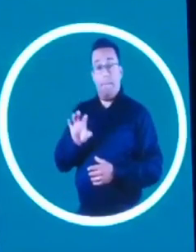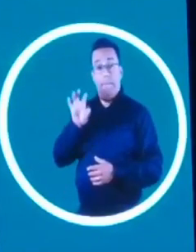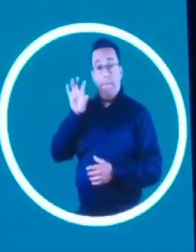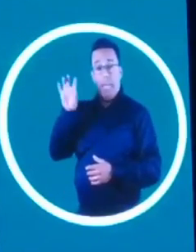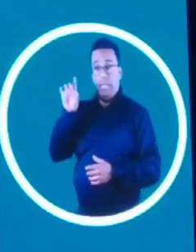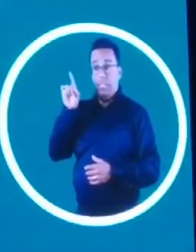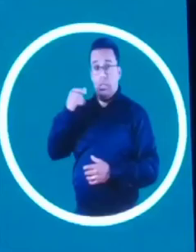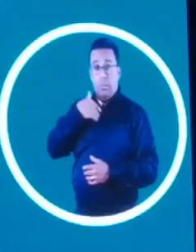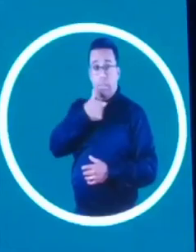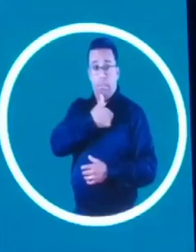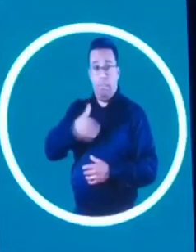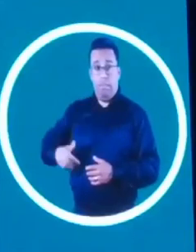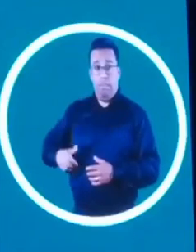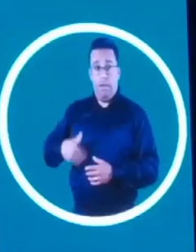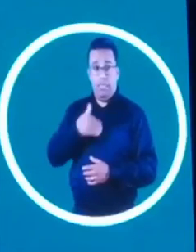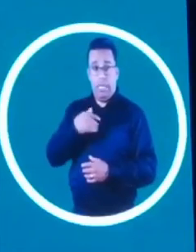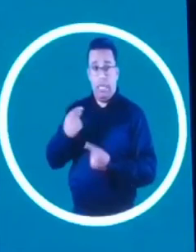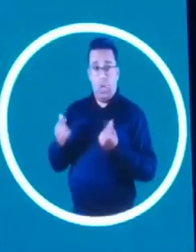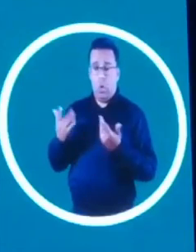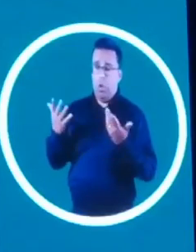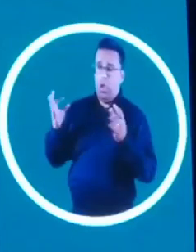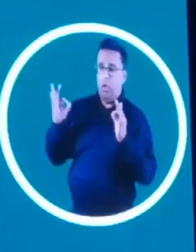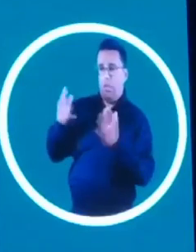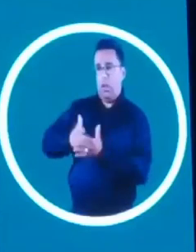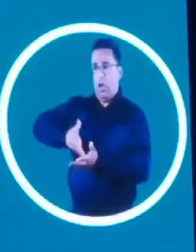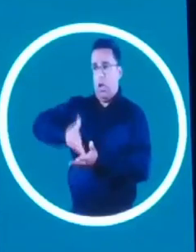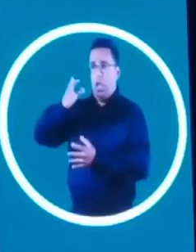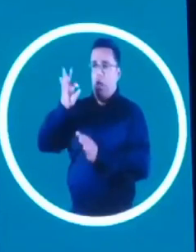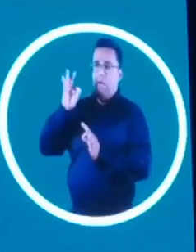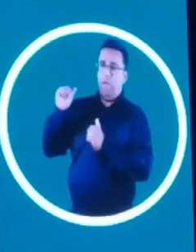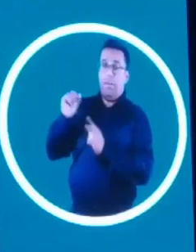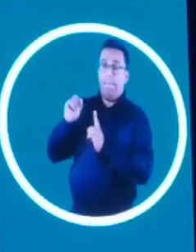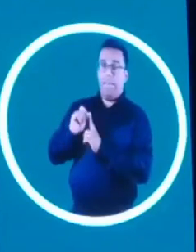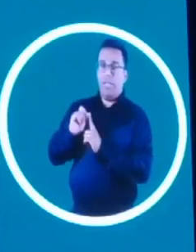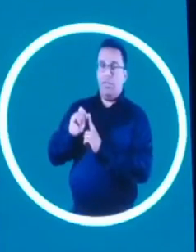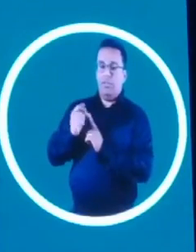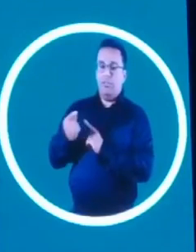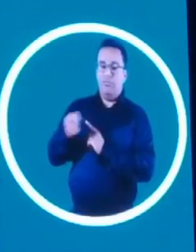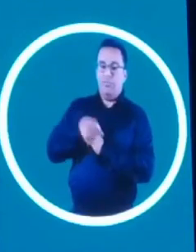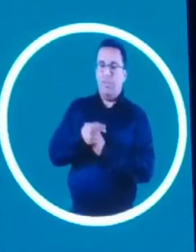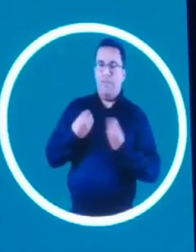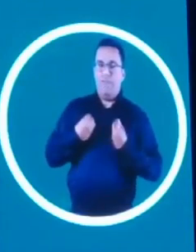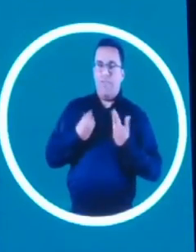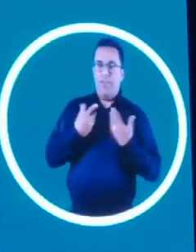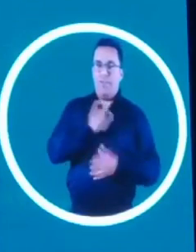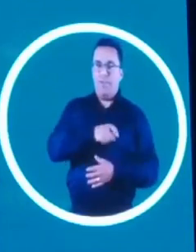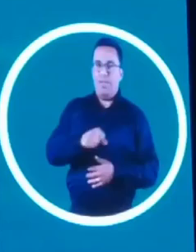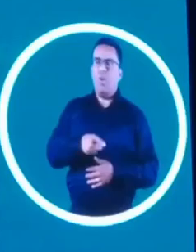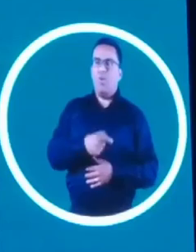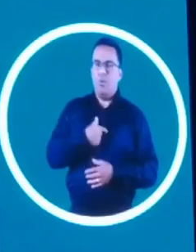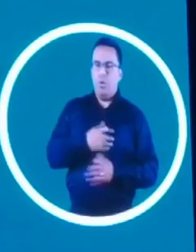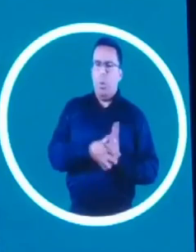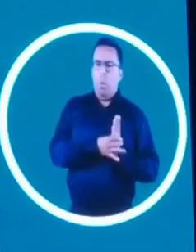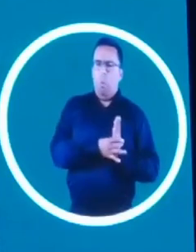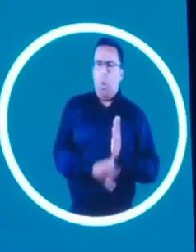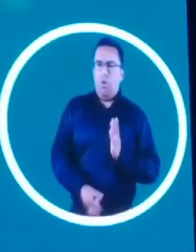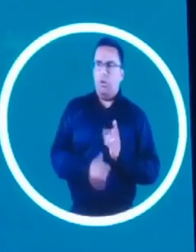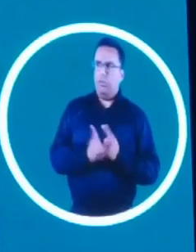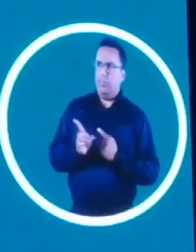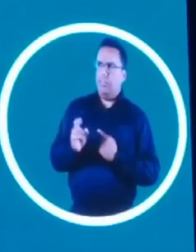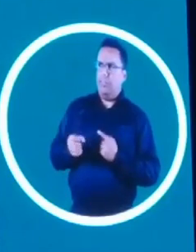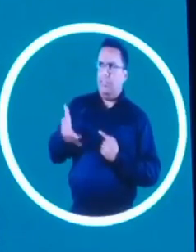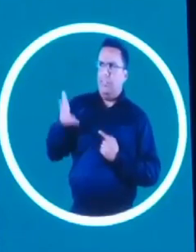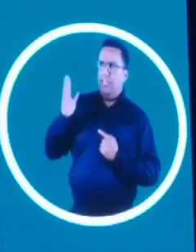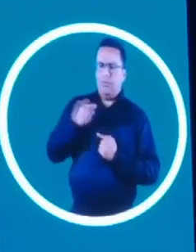sus gentes viven de manera miserable. Eso yo creo que es contradictorio. Si esa economía no